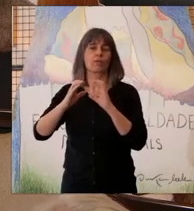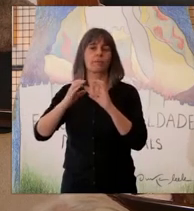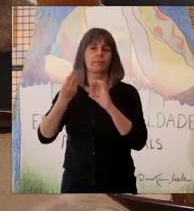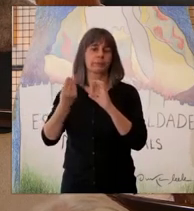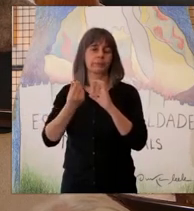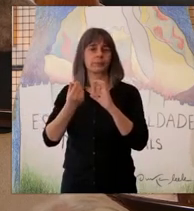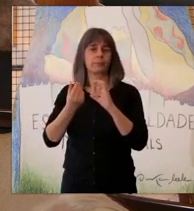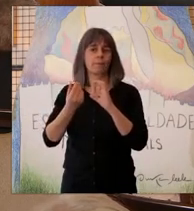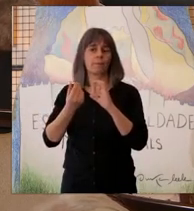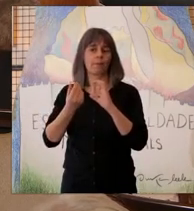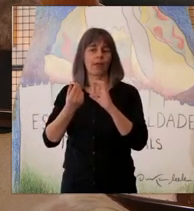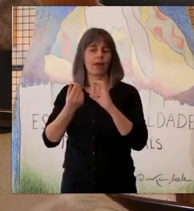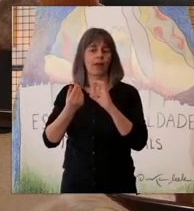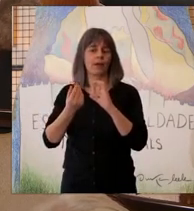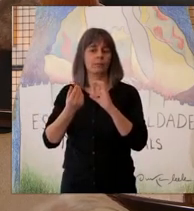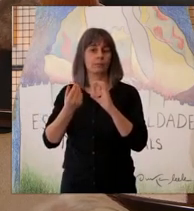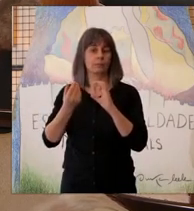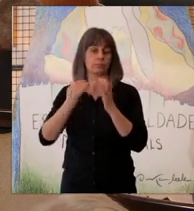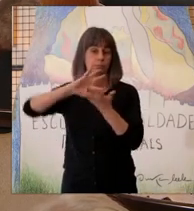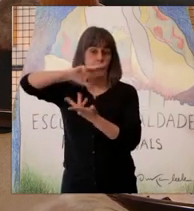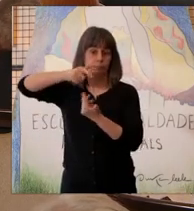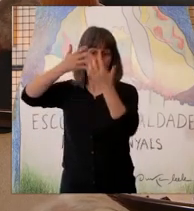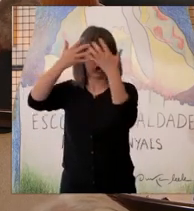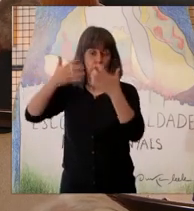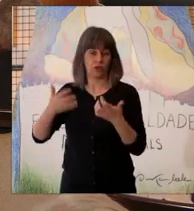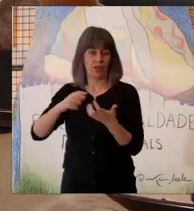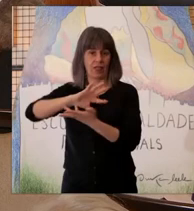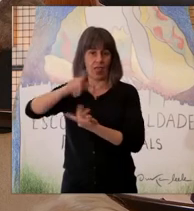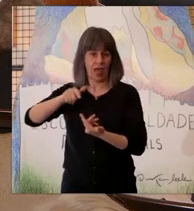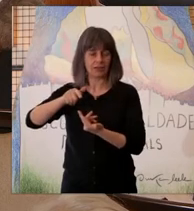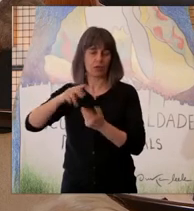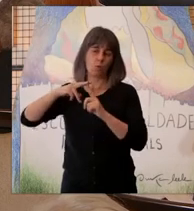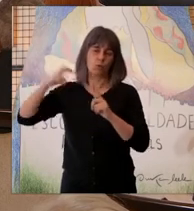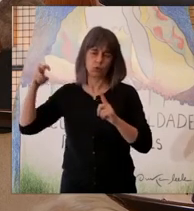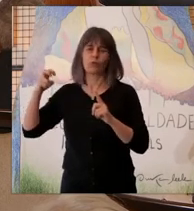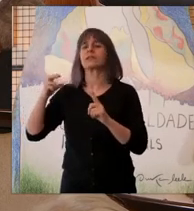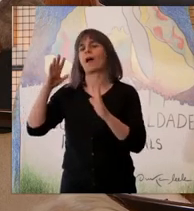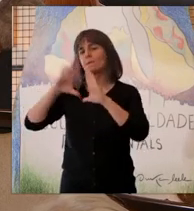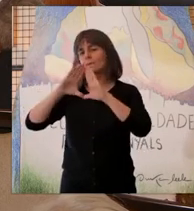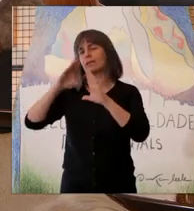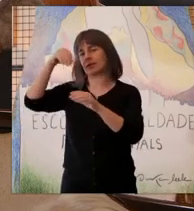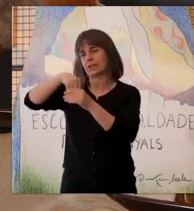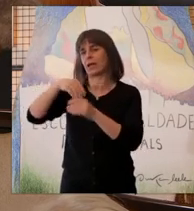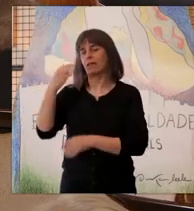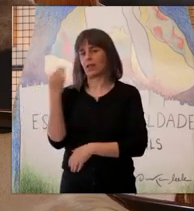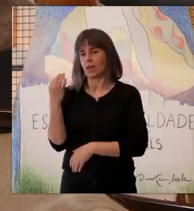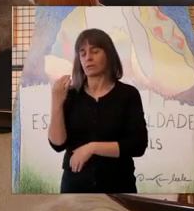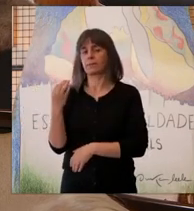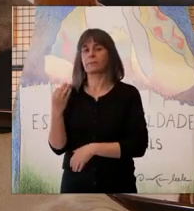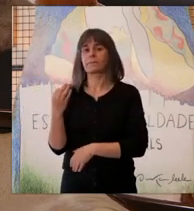dar noticias que tengan una perspectiva feminista Y esa es